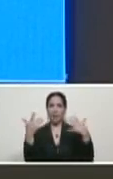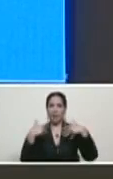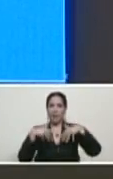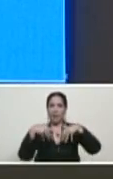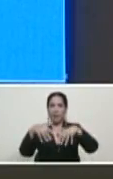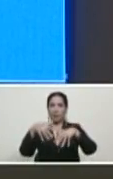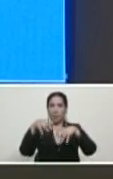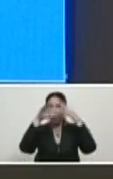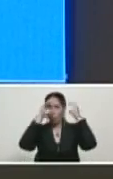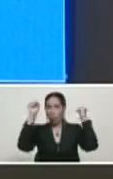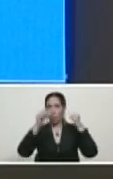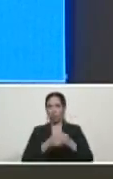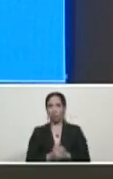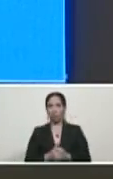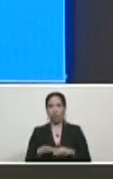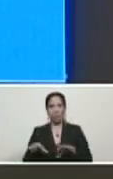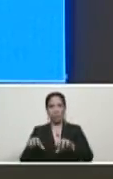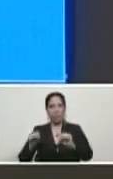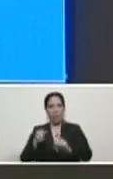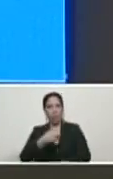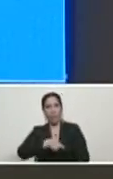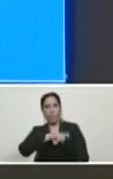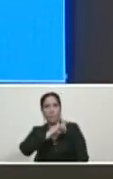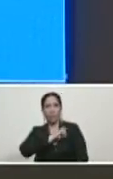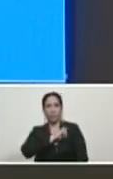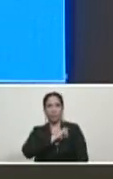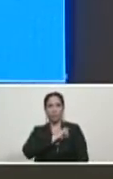colonial del Imperio Español.